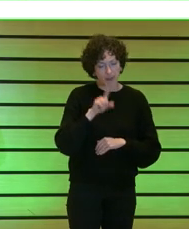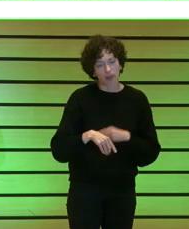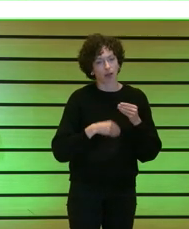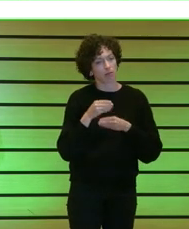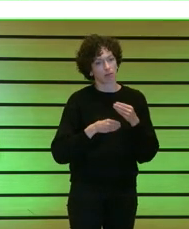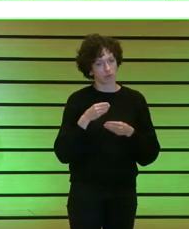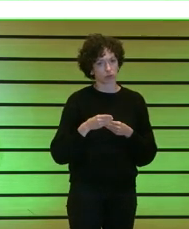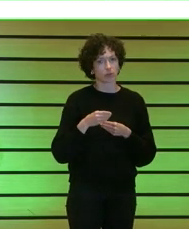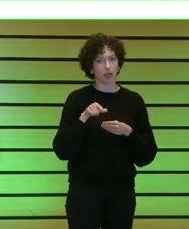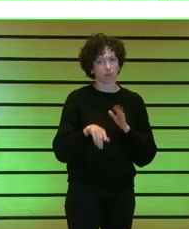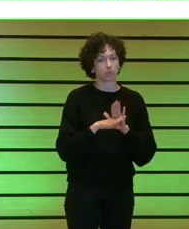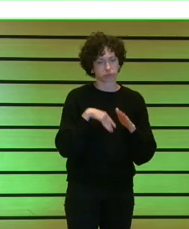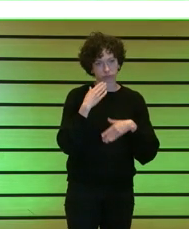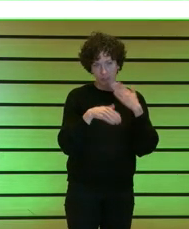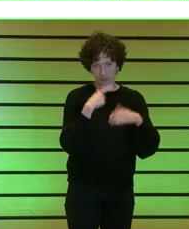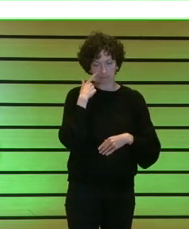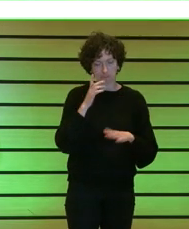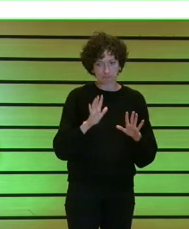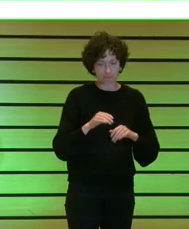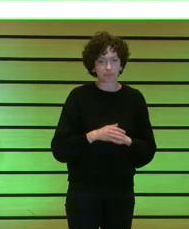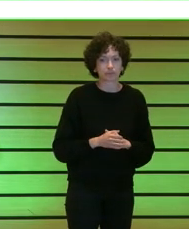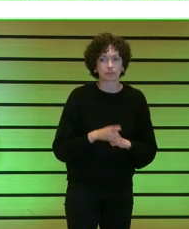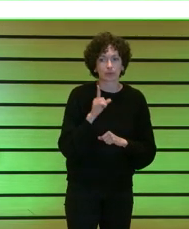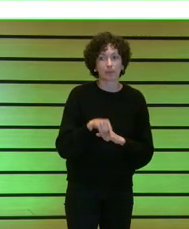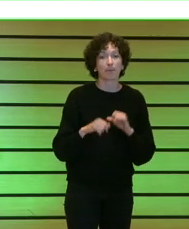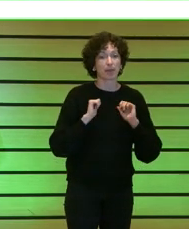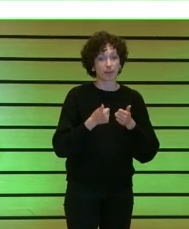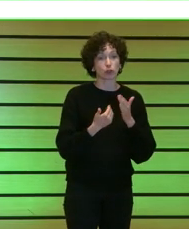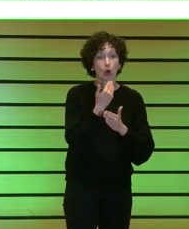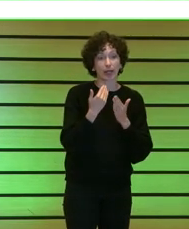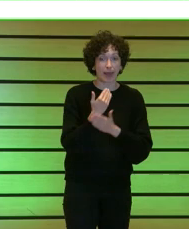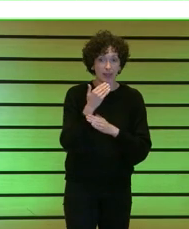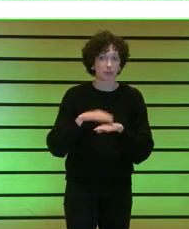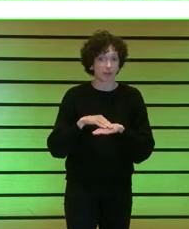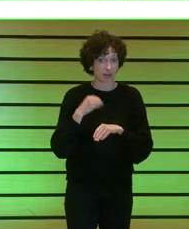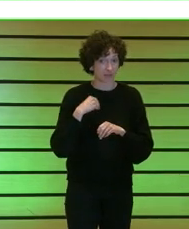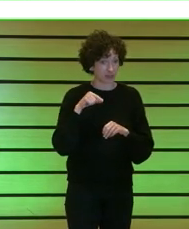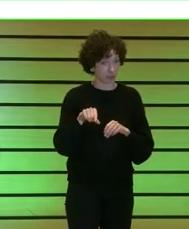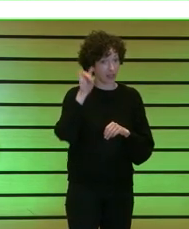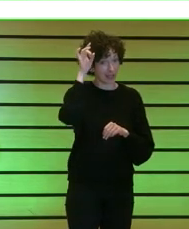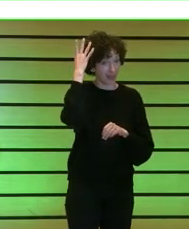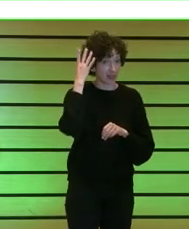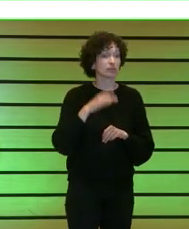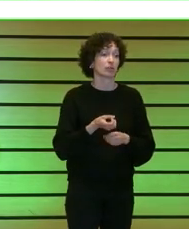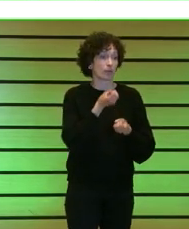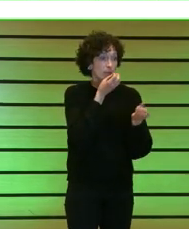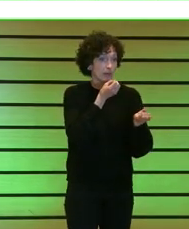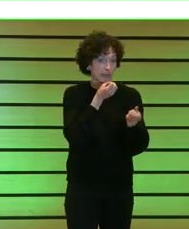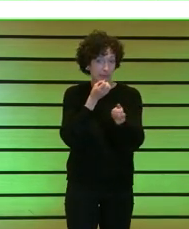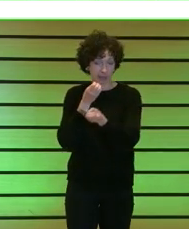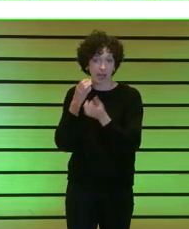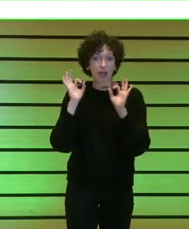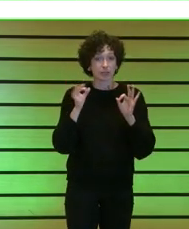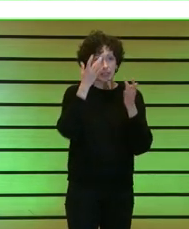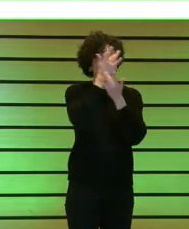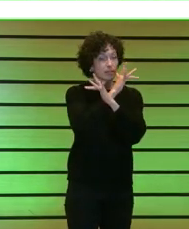y ahí vamos avanzando y de hecho hemos puesto en marcha unas jornadas para dar a conocer estas iniciativas pioneras y sensibilizar